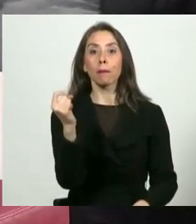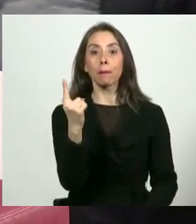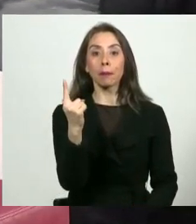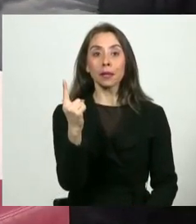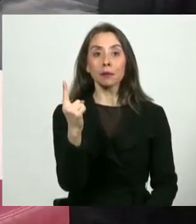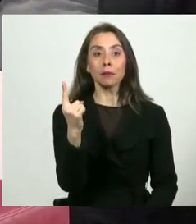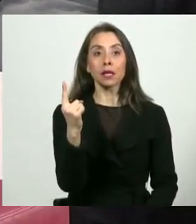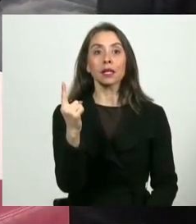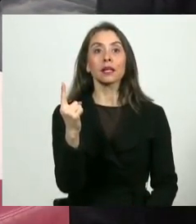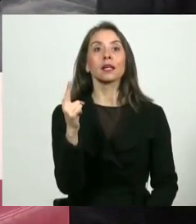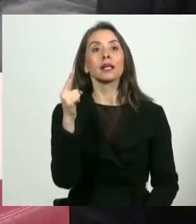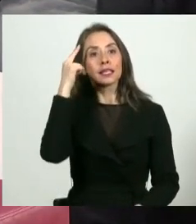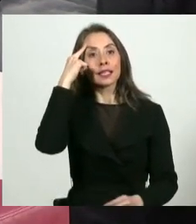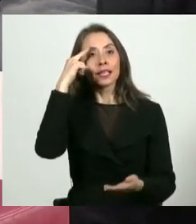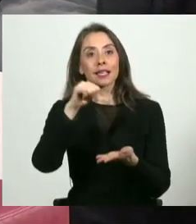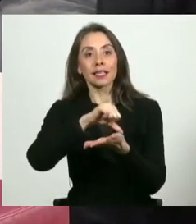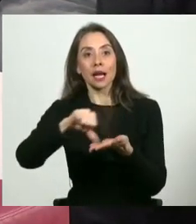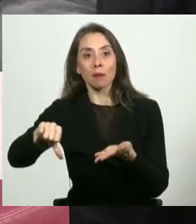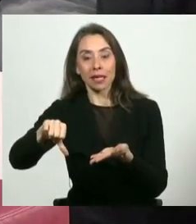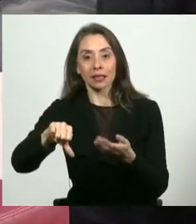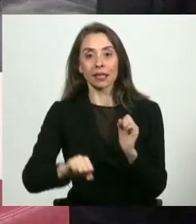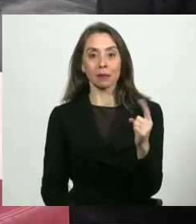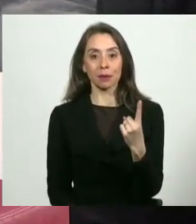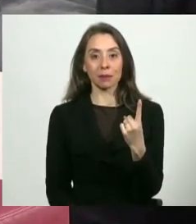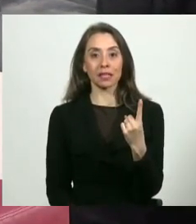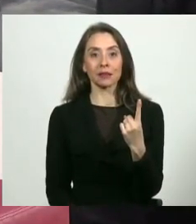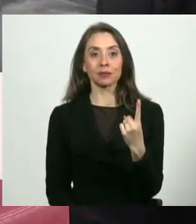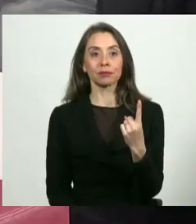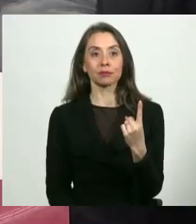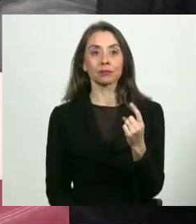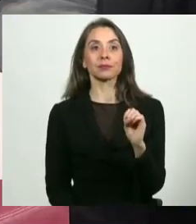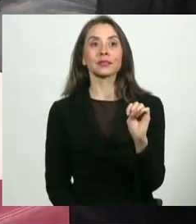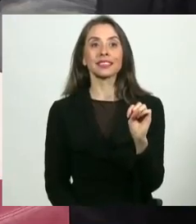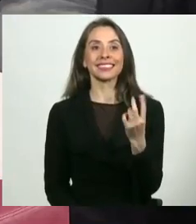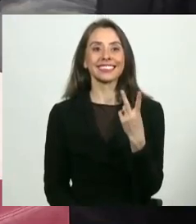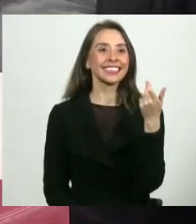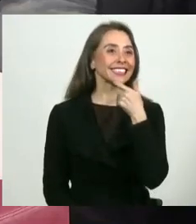tú conoces cuál es la multa. Esa es la primera.